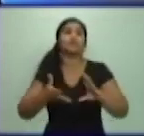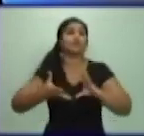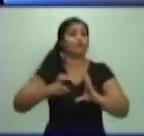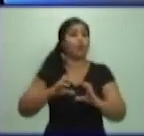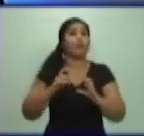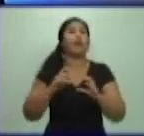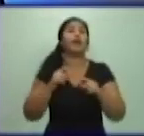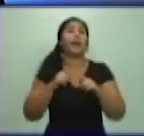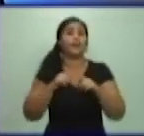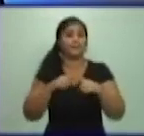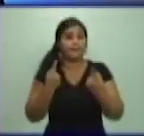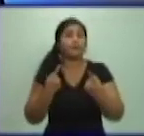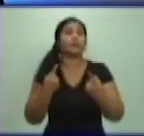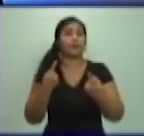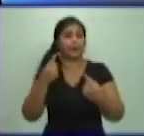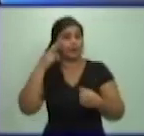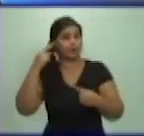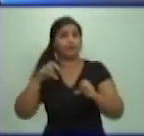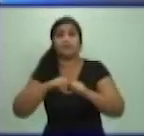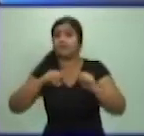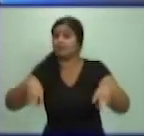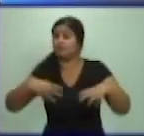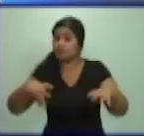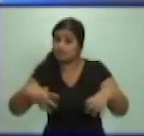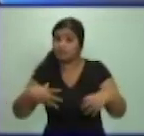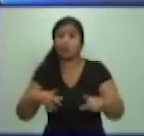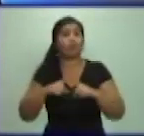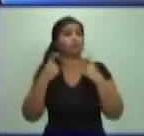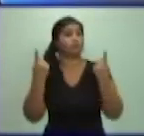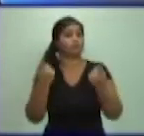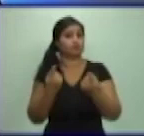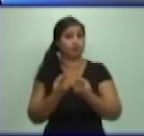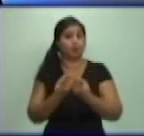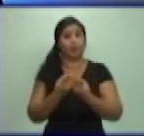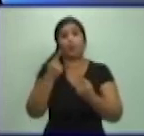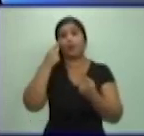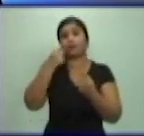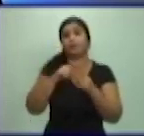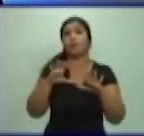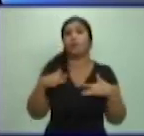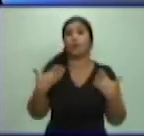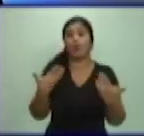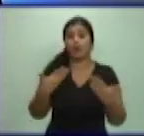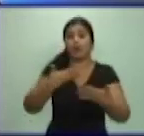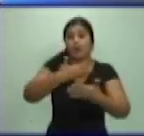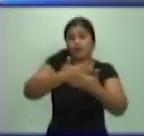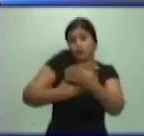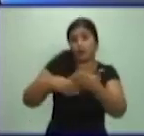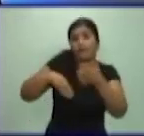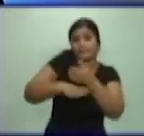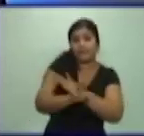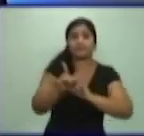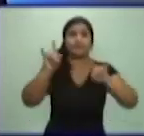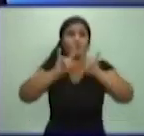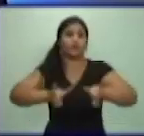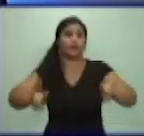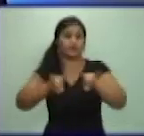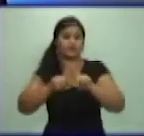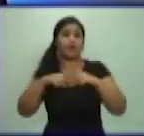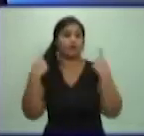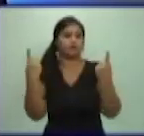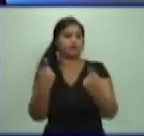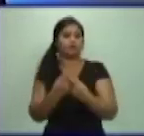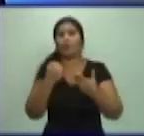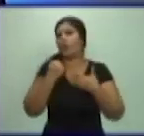estar preparado para todo esto, y todo esto tiene una finalidad que es la prueba de ingreso, que es una prueba de nivel. Todos estos conocimientos a usted les sirve para la prueba